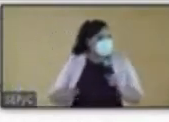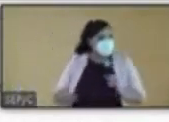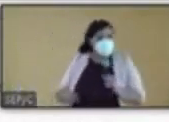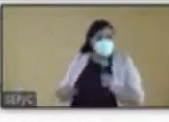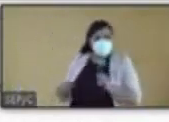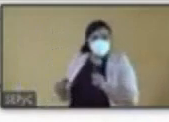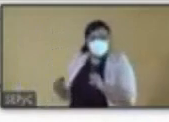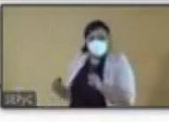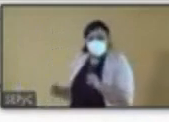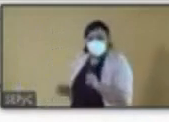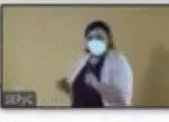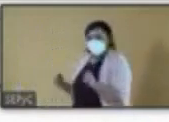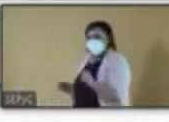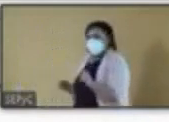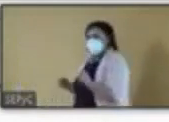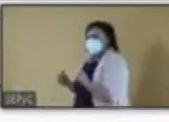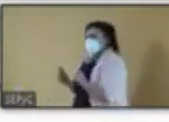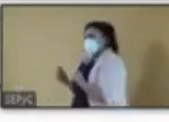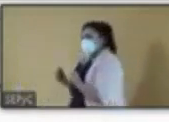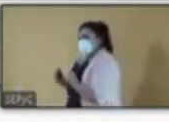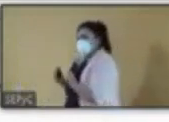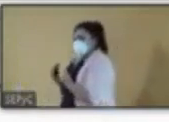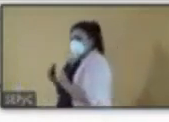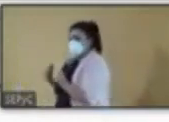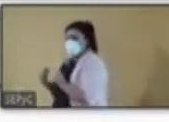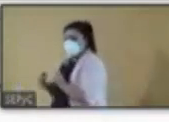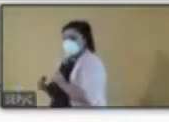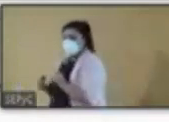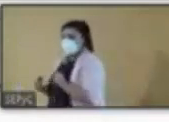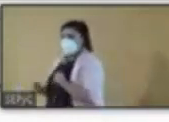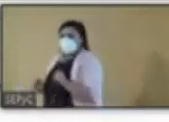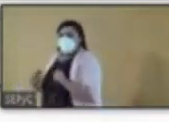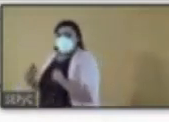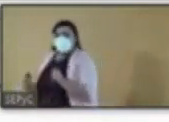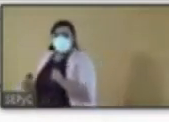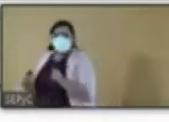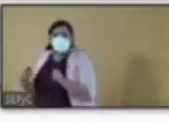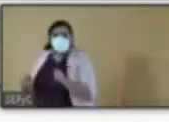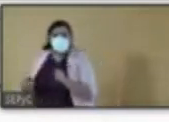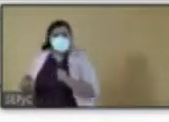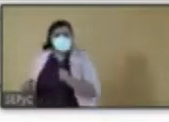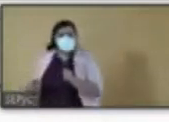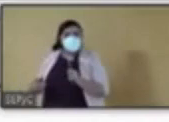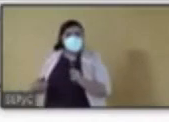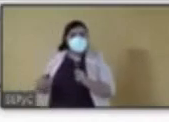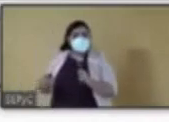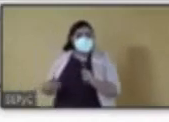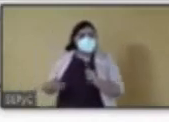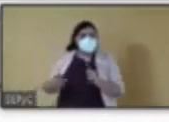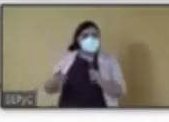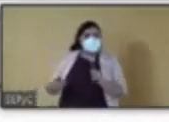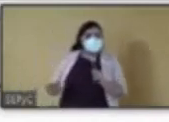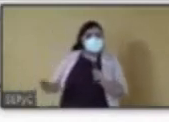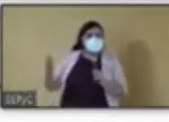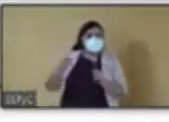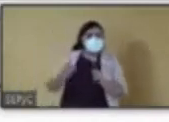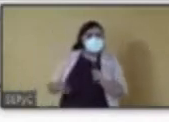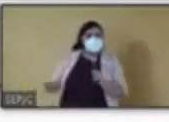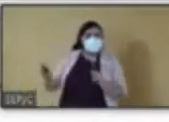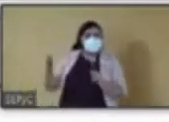de ahorros, fideicomisos creados por el propio servidor público y que en algún momento nos va a nosotros